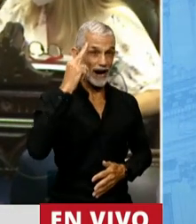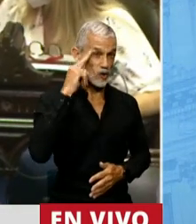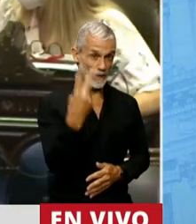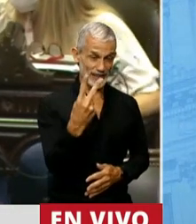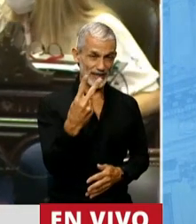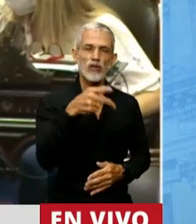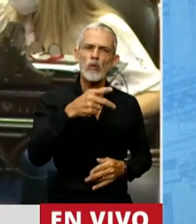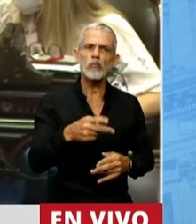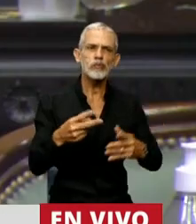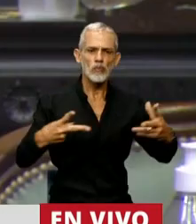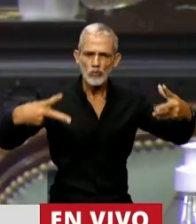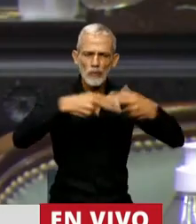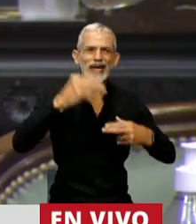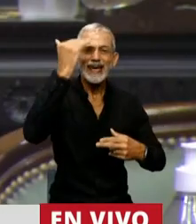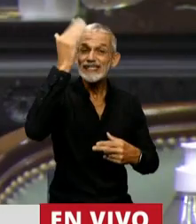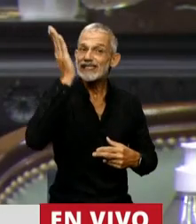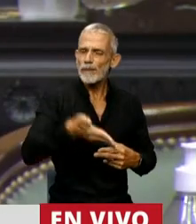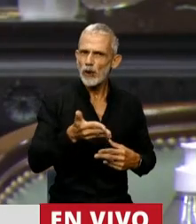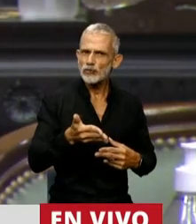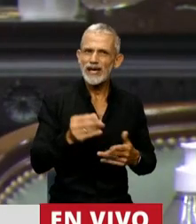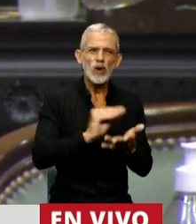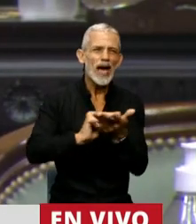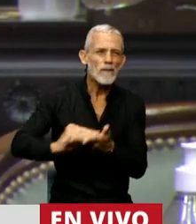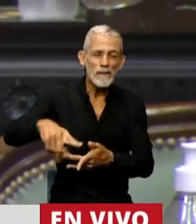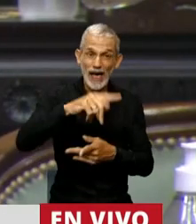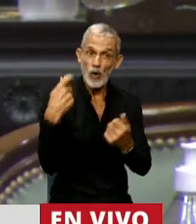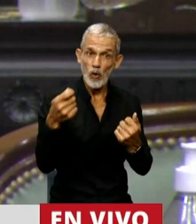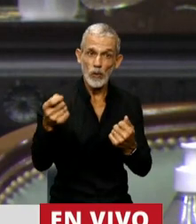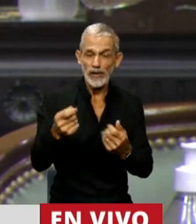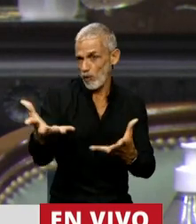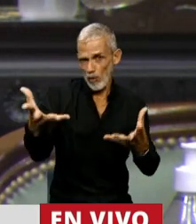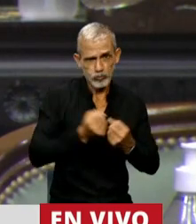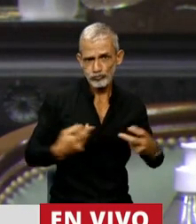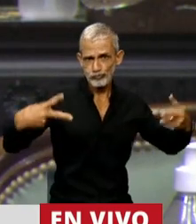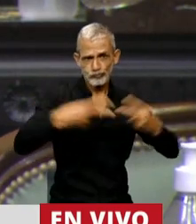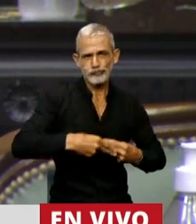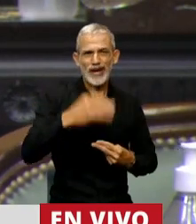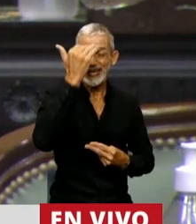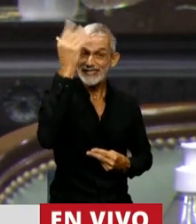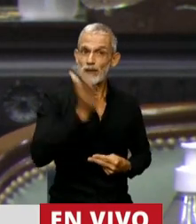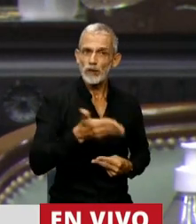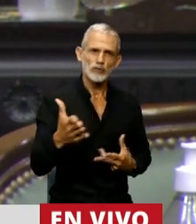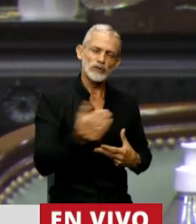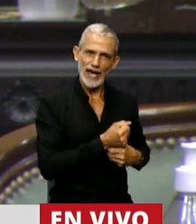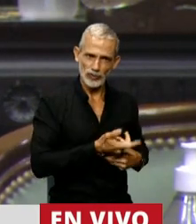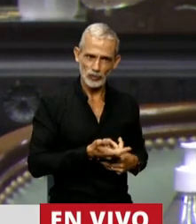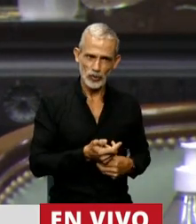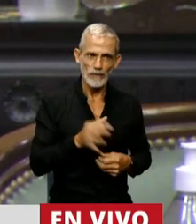309/92, que le recortó el 15% a los empleados y jubilados de la provincia de Santa Cruz?